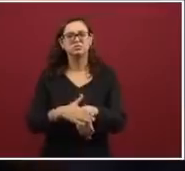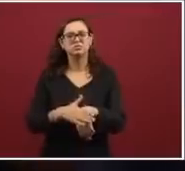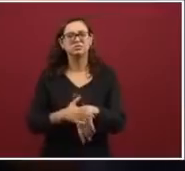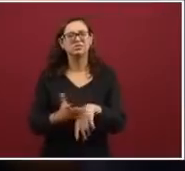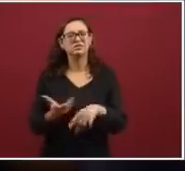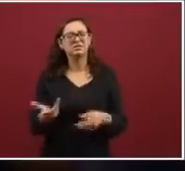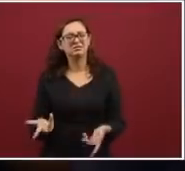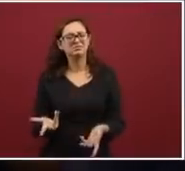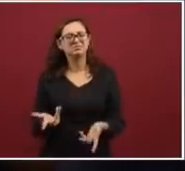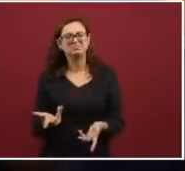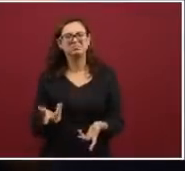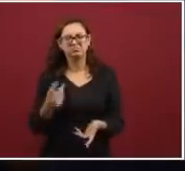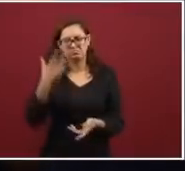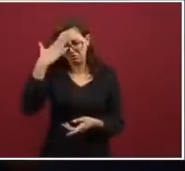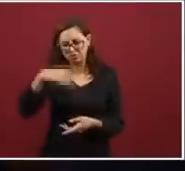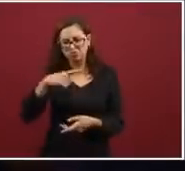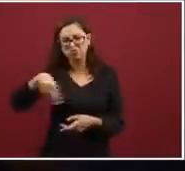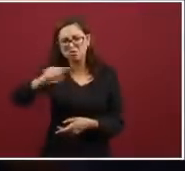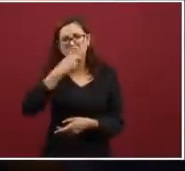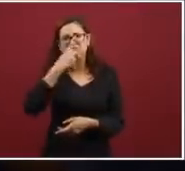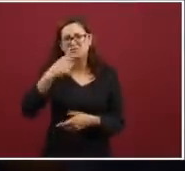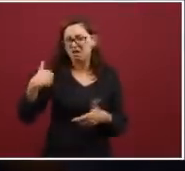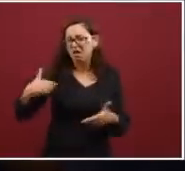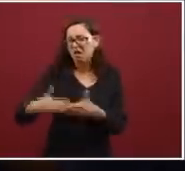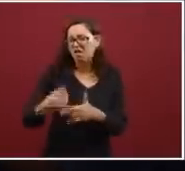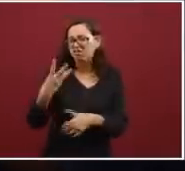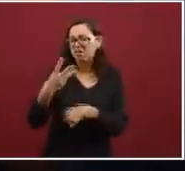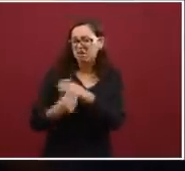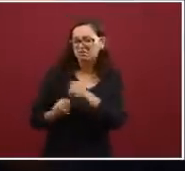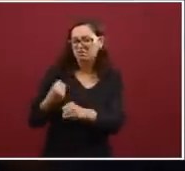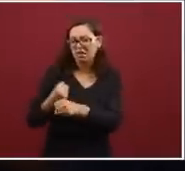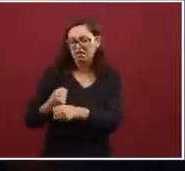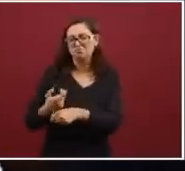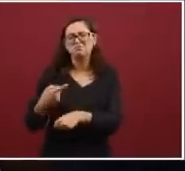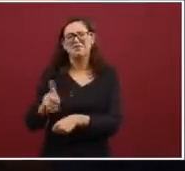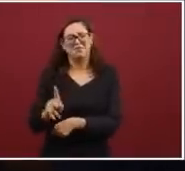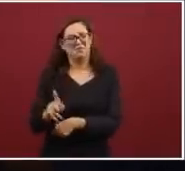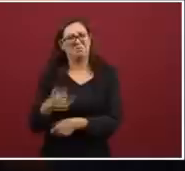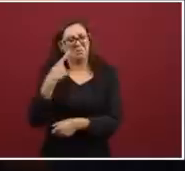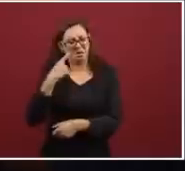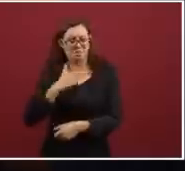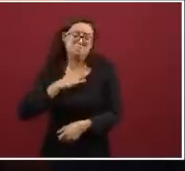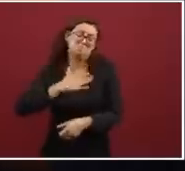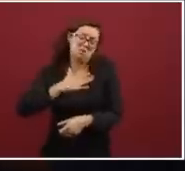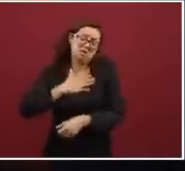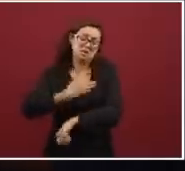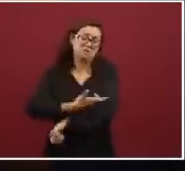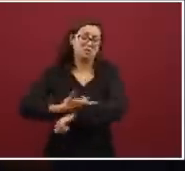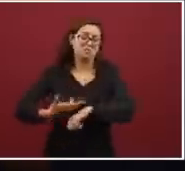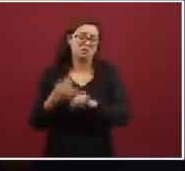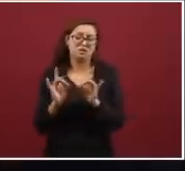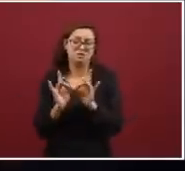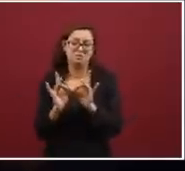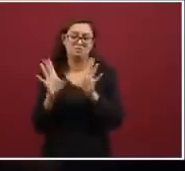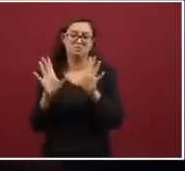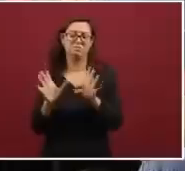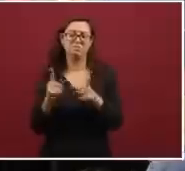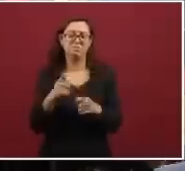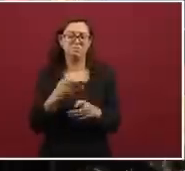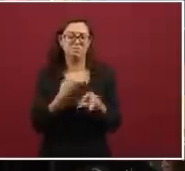Fuimos a abrir una cuenta bancaria en Bancomer, y al revisar el saldo ya